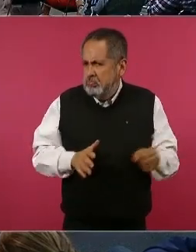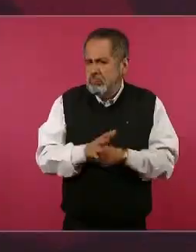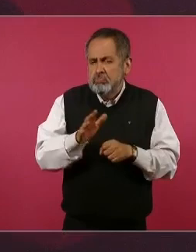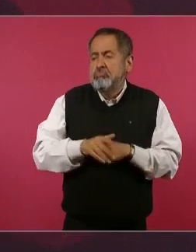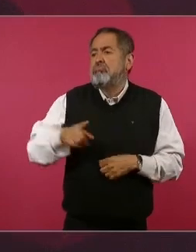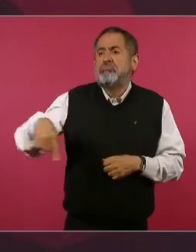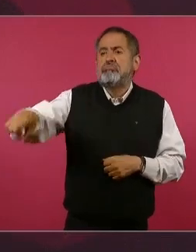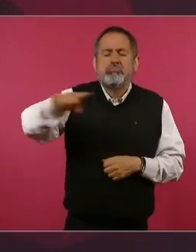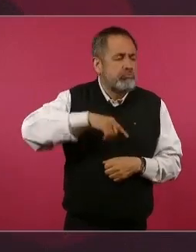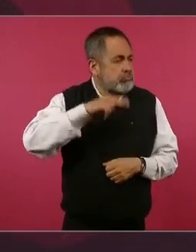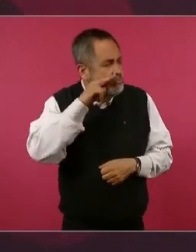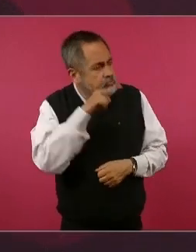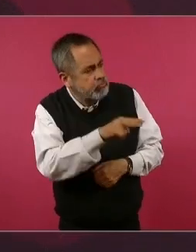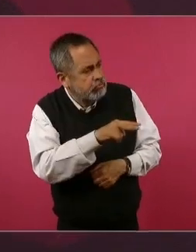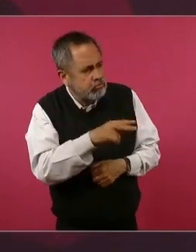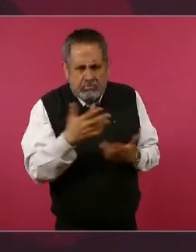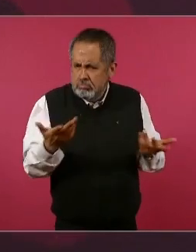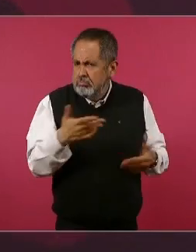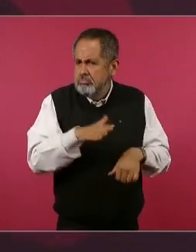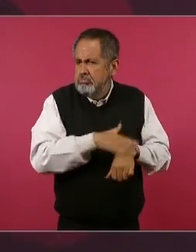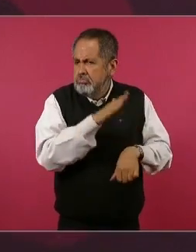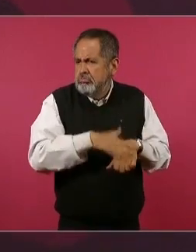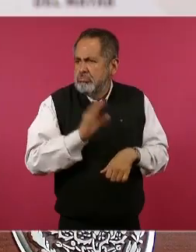la gente lo va a apoyar.